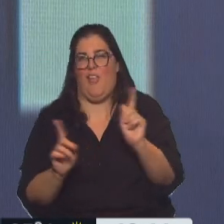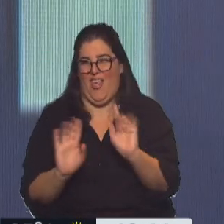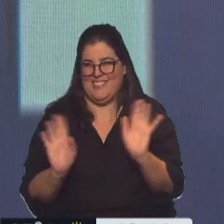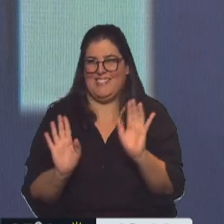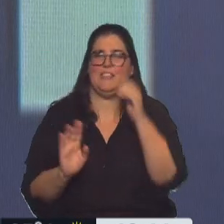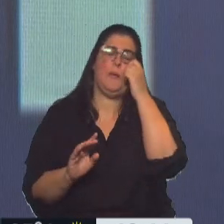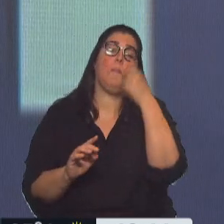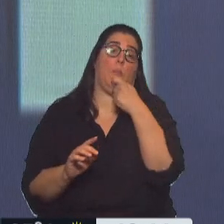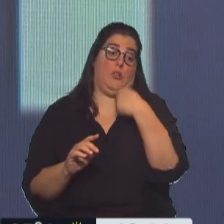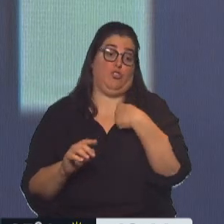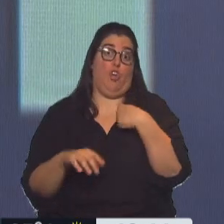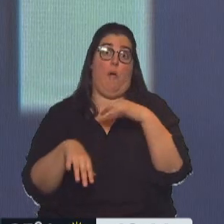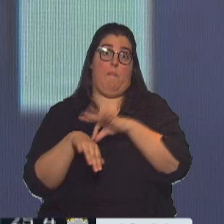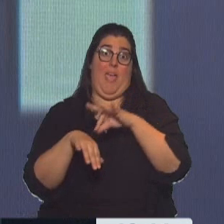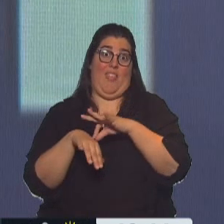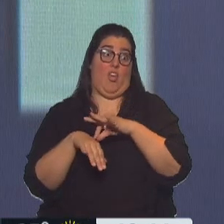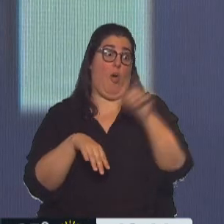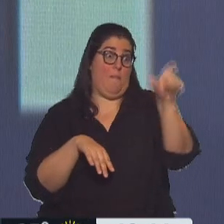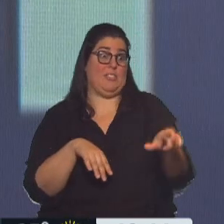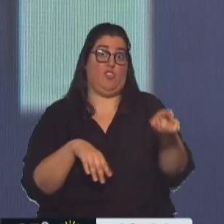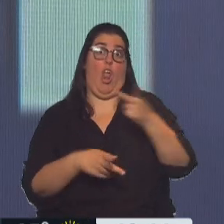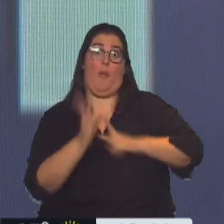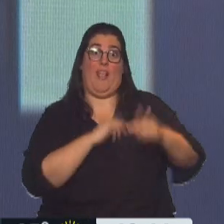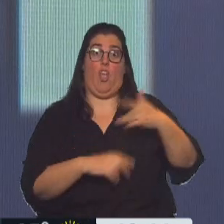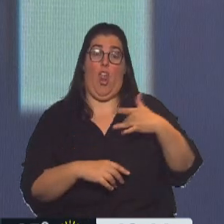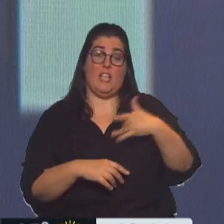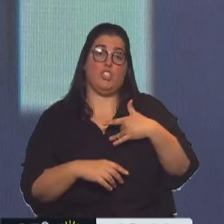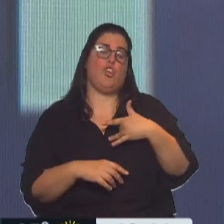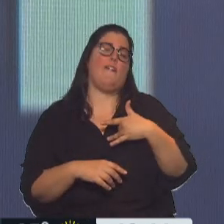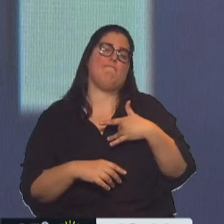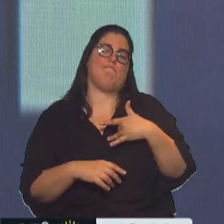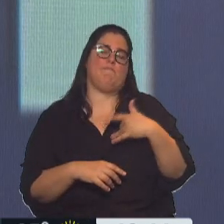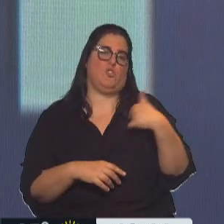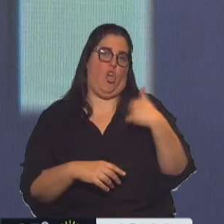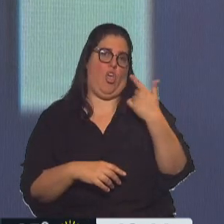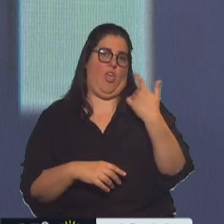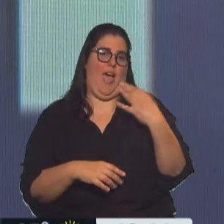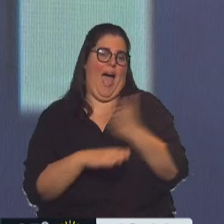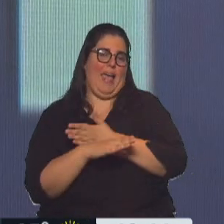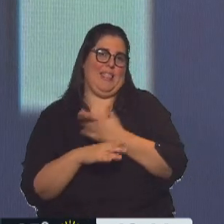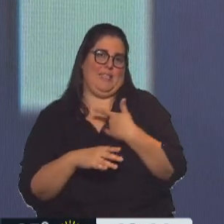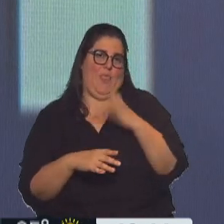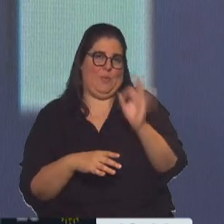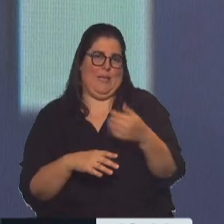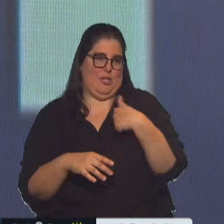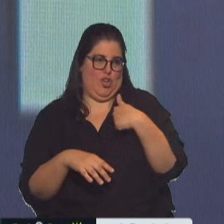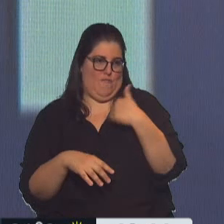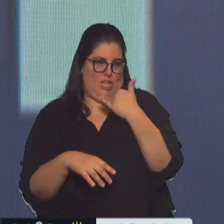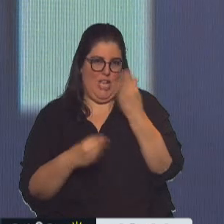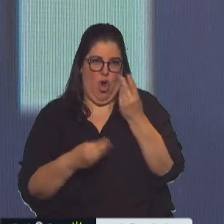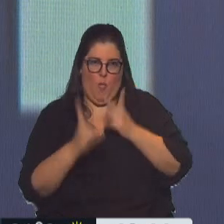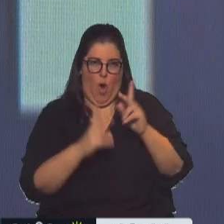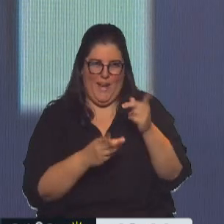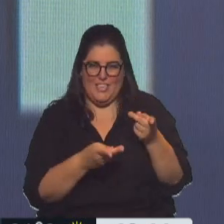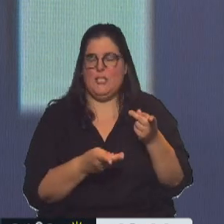del corazón, sí, yo debo representarme que si no tengo la capacidad para operarlo, lo más probable es que lo mate. Eso es lo que